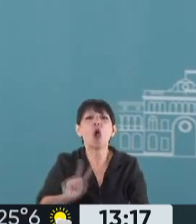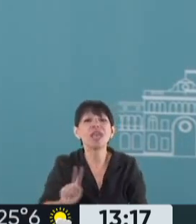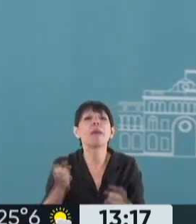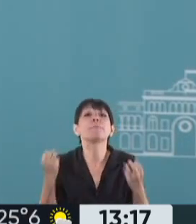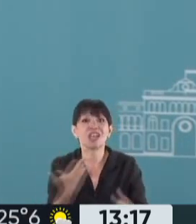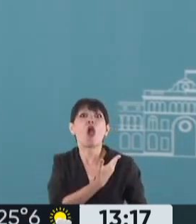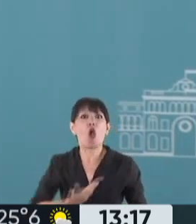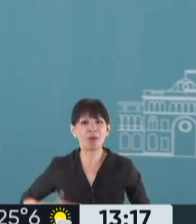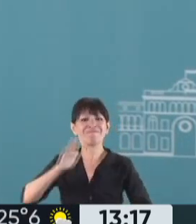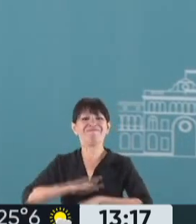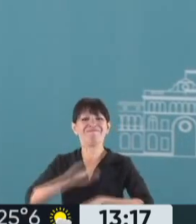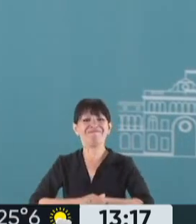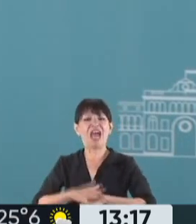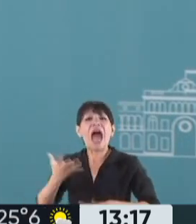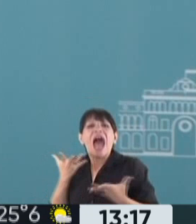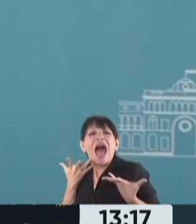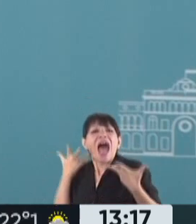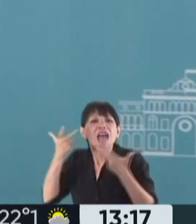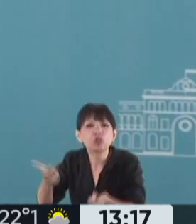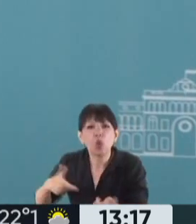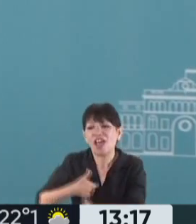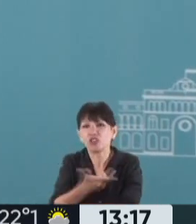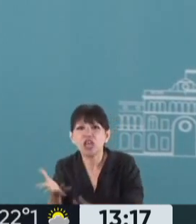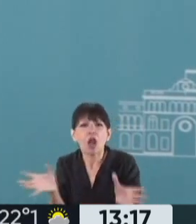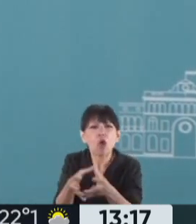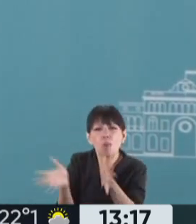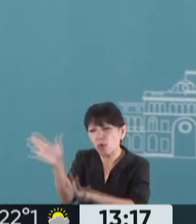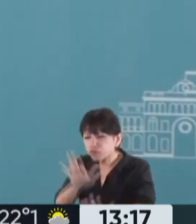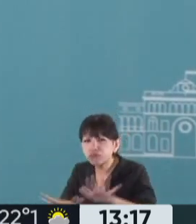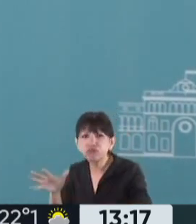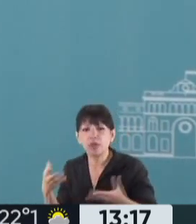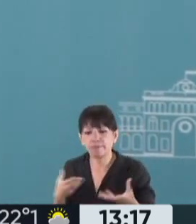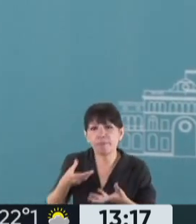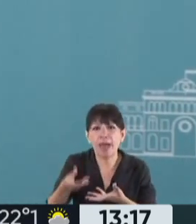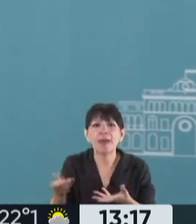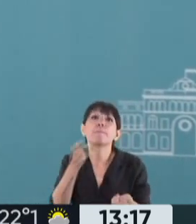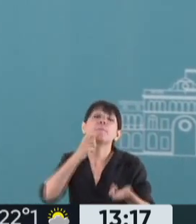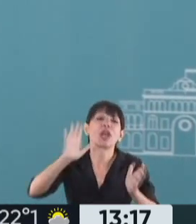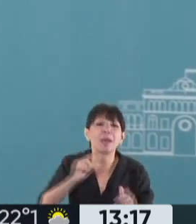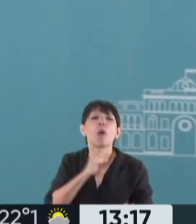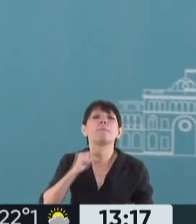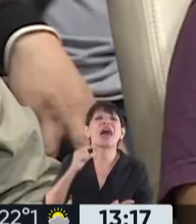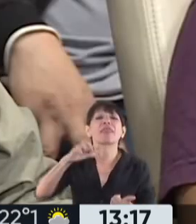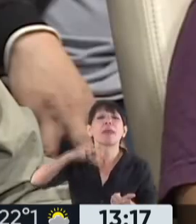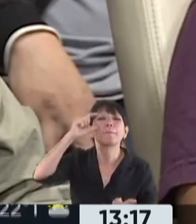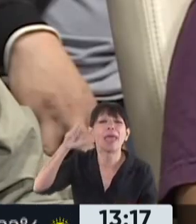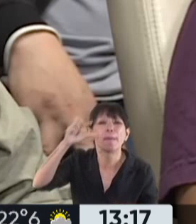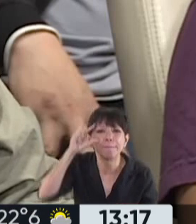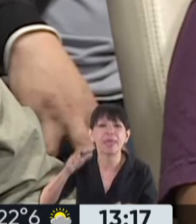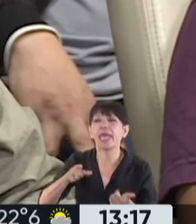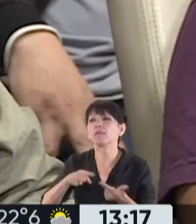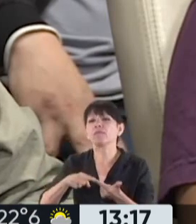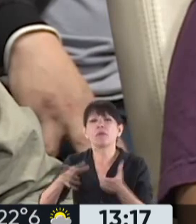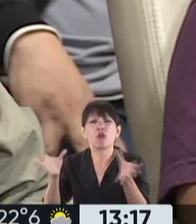través de lo que se lleva adelante las organizaciones populares en los barrios populares, el Padre Pepe, todas las organizaciones de la